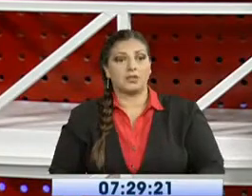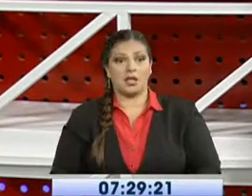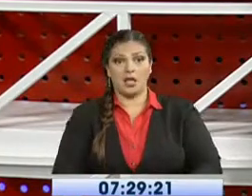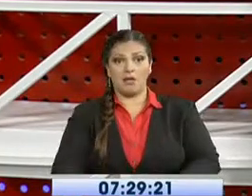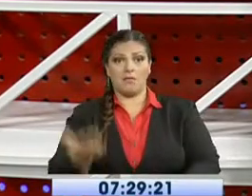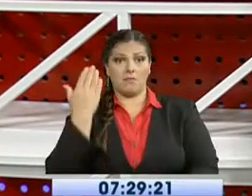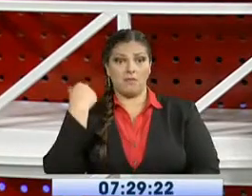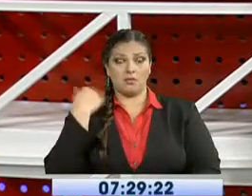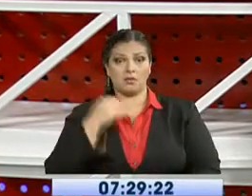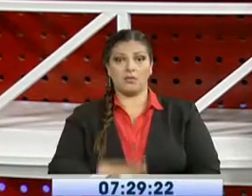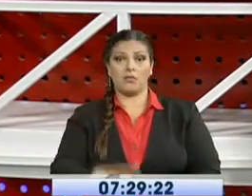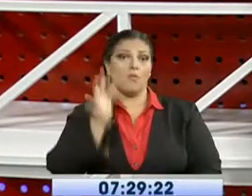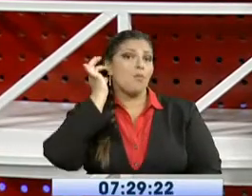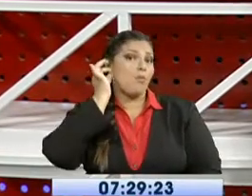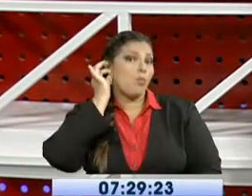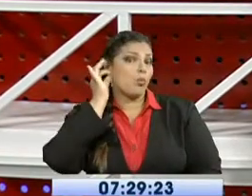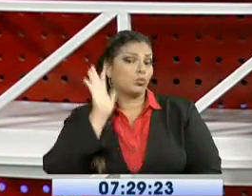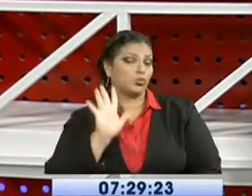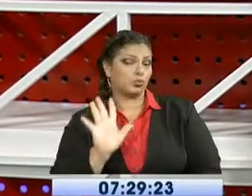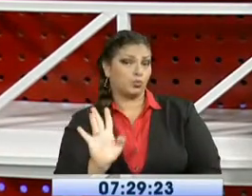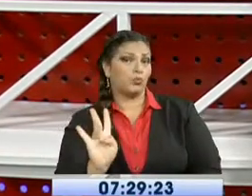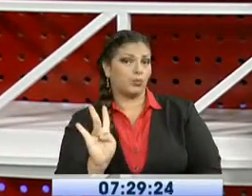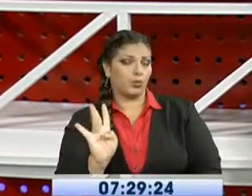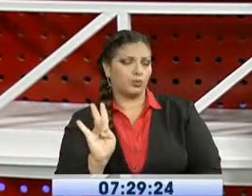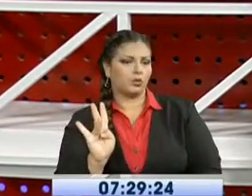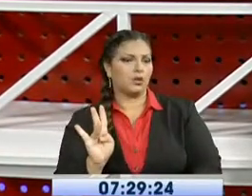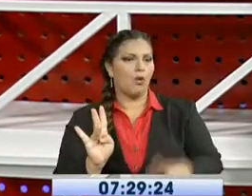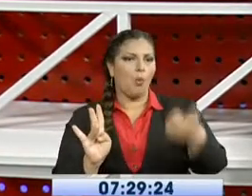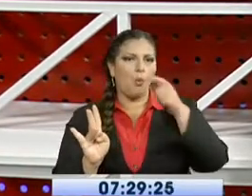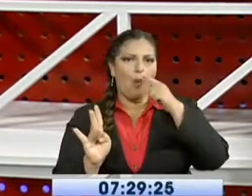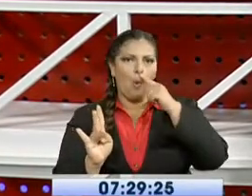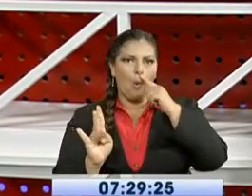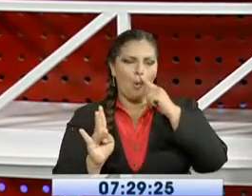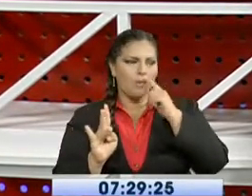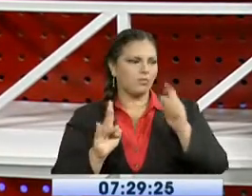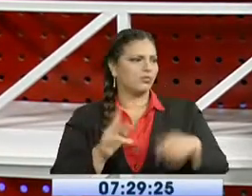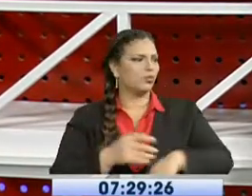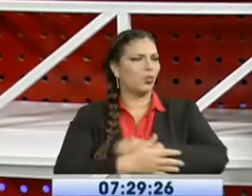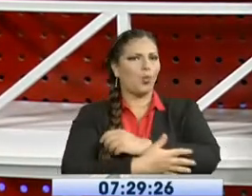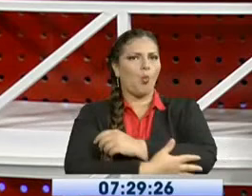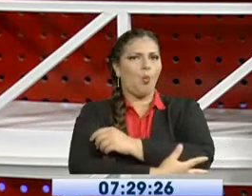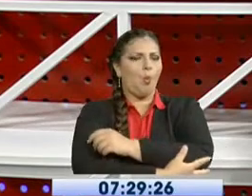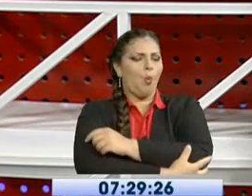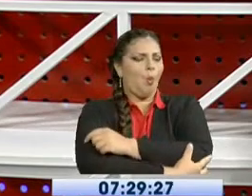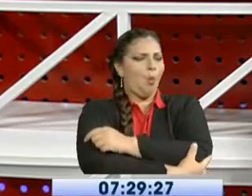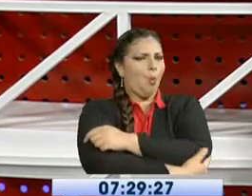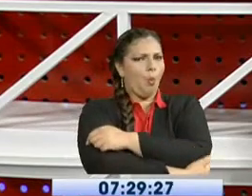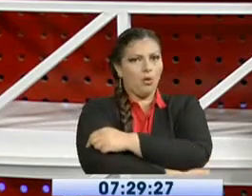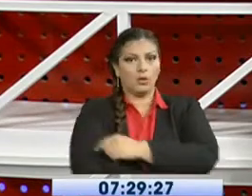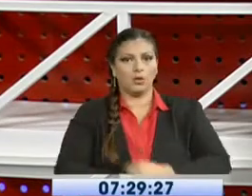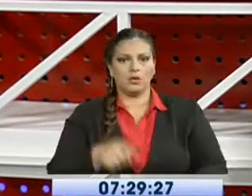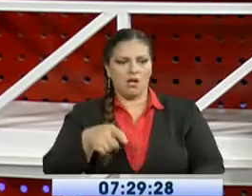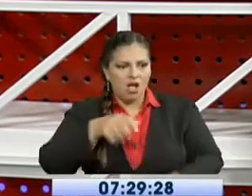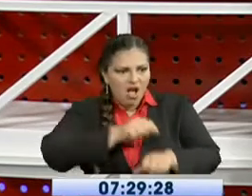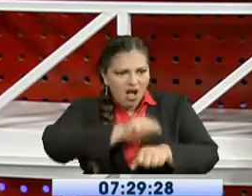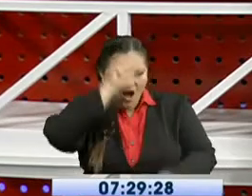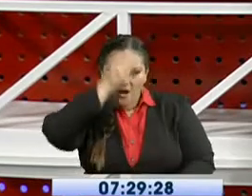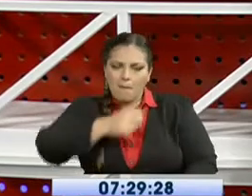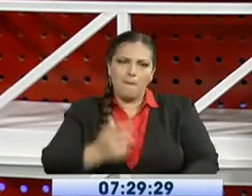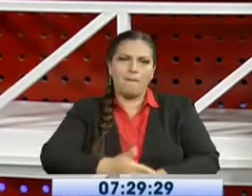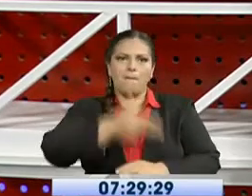esposa. Esto habría sucedido el año 2014. Un juez ya le dictó prisión preventiva.